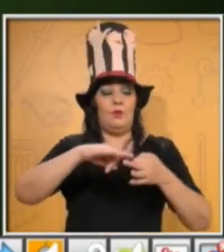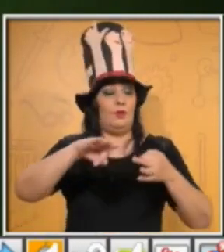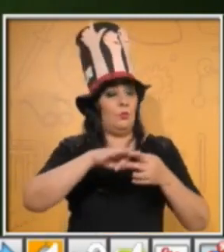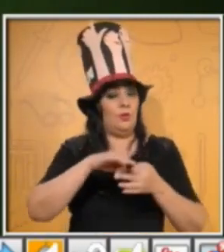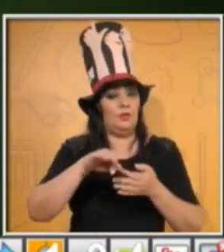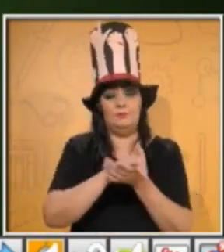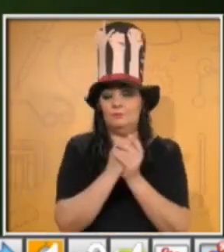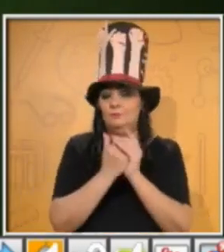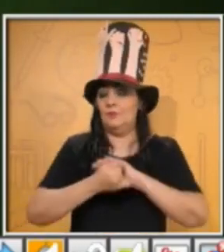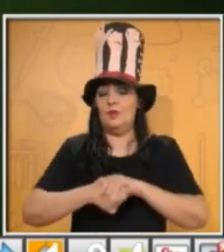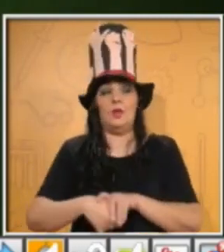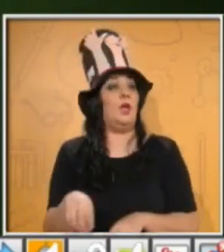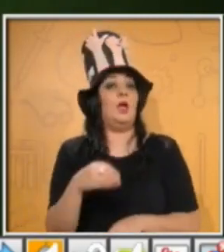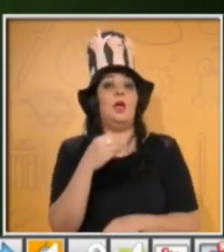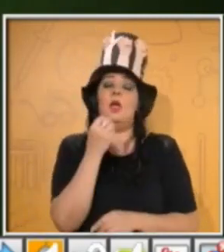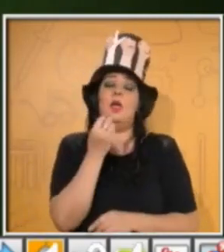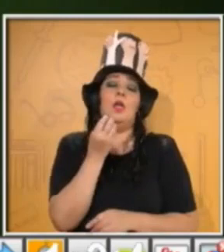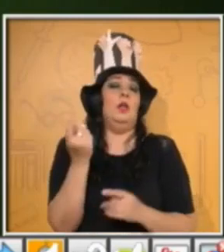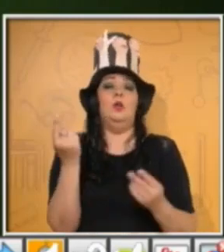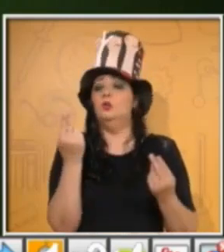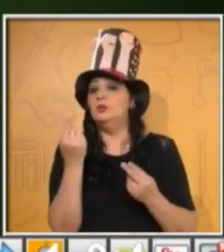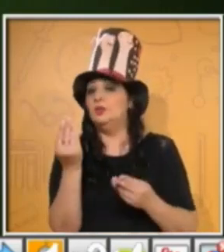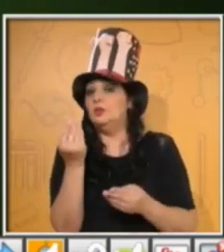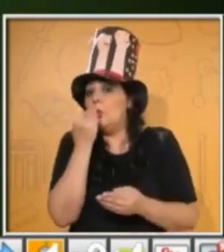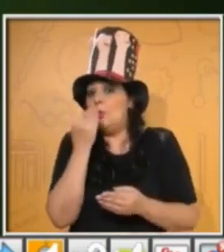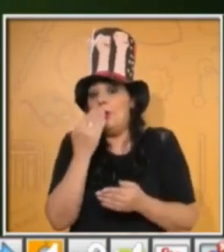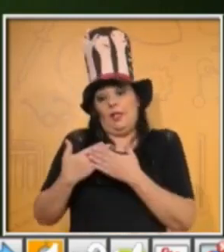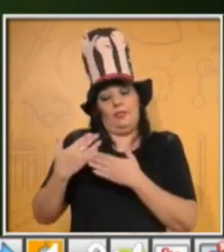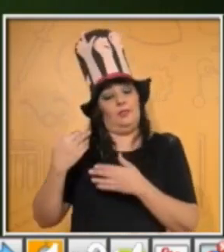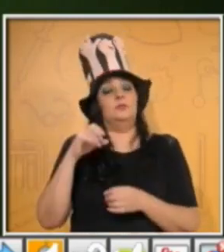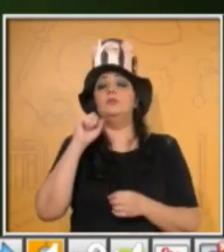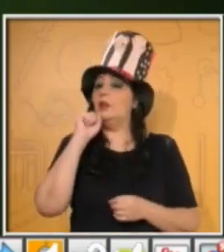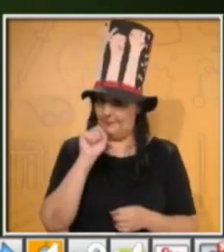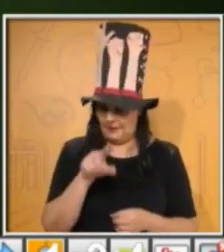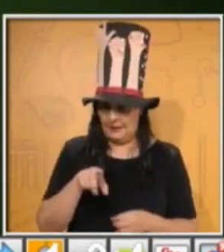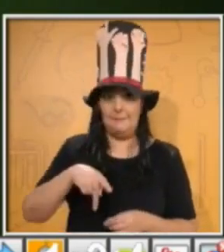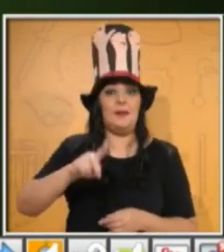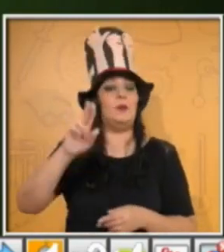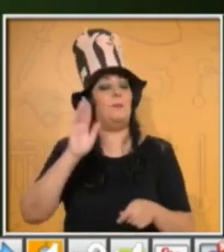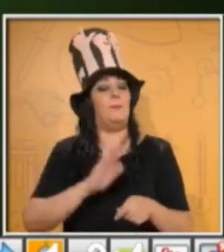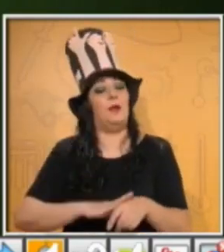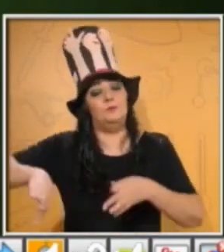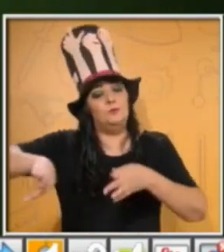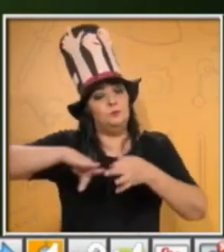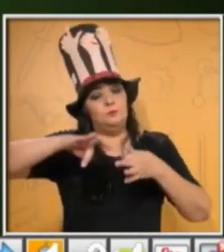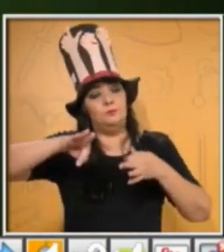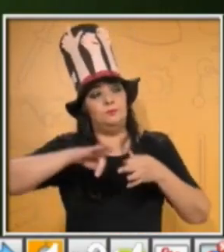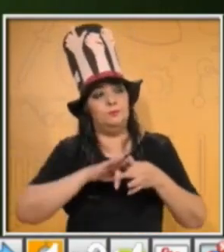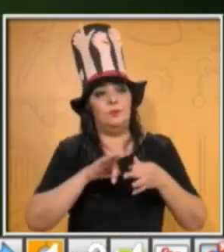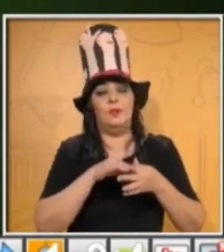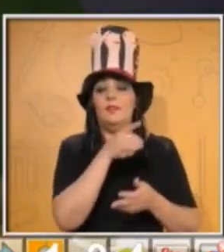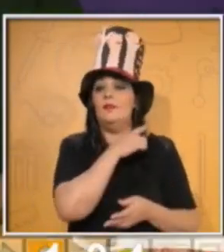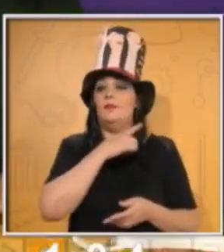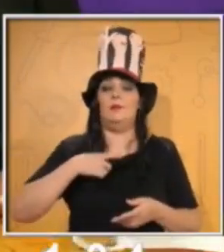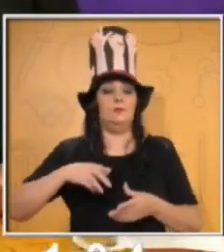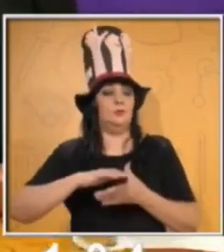frecuentemente, no necesariamente antes de comer o después de ir al baño, sino más frecuentemente siguiendo los 5 pasos que